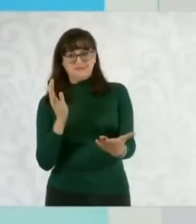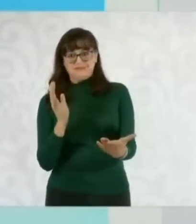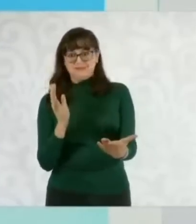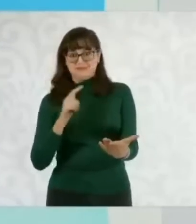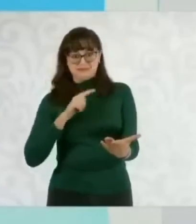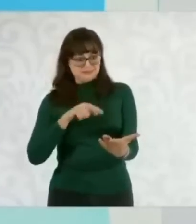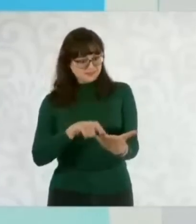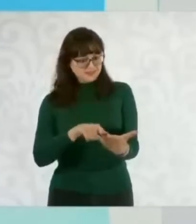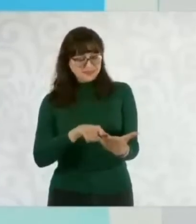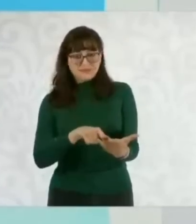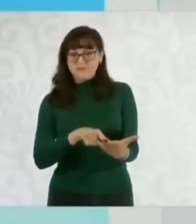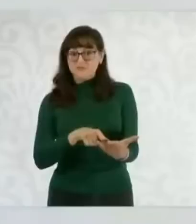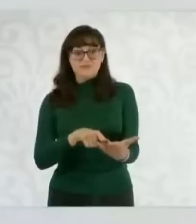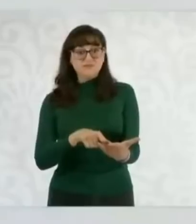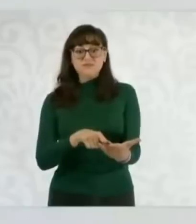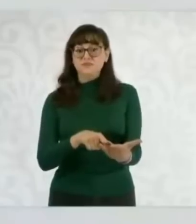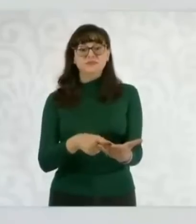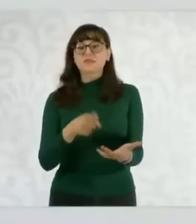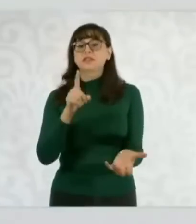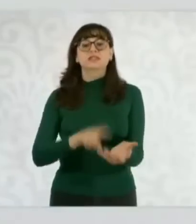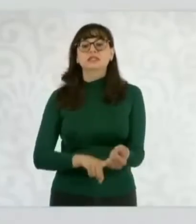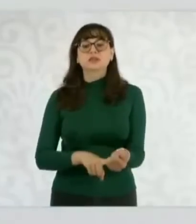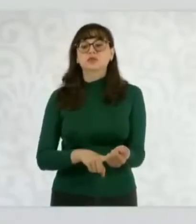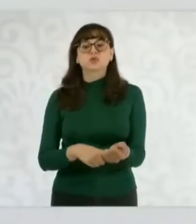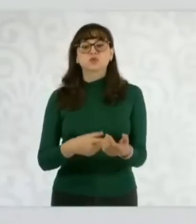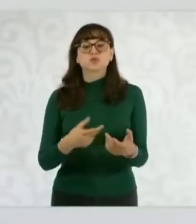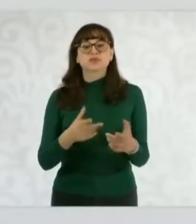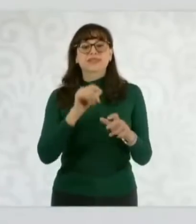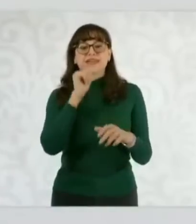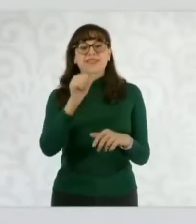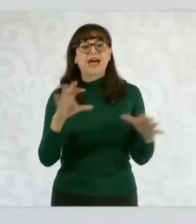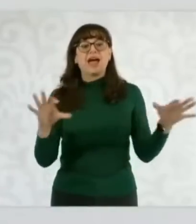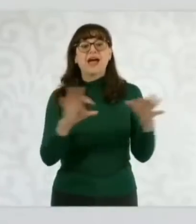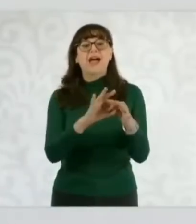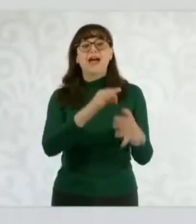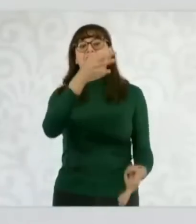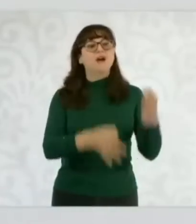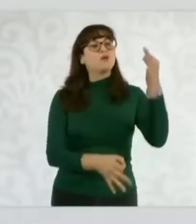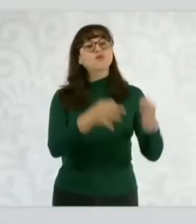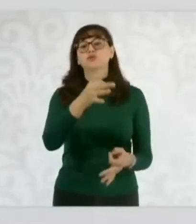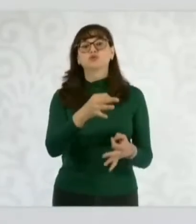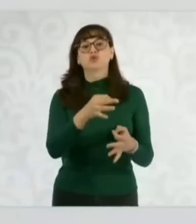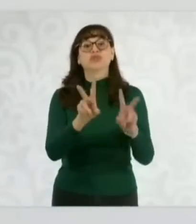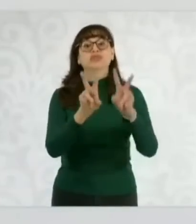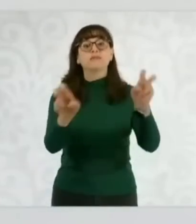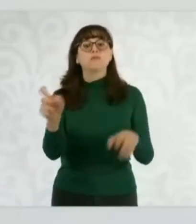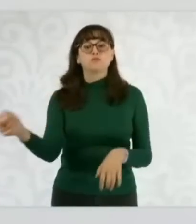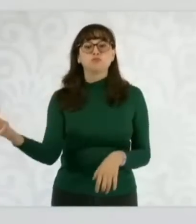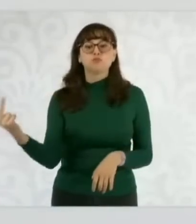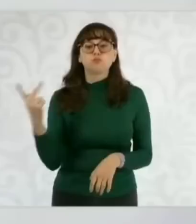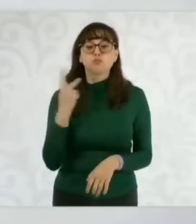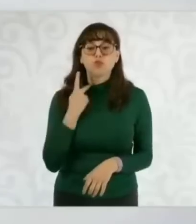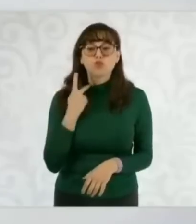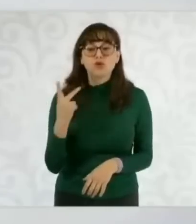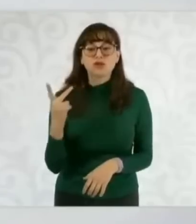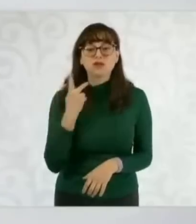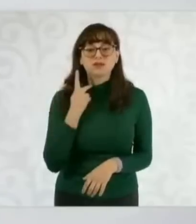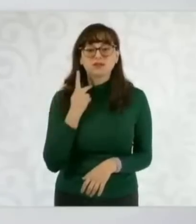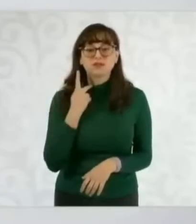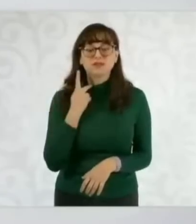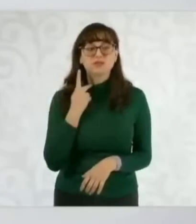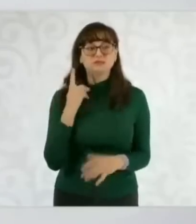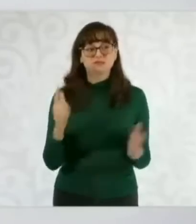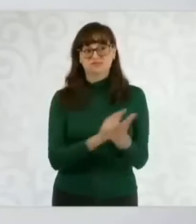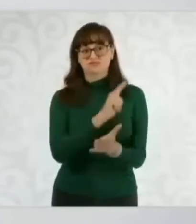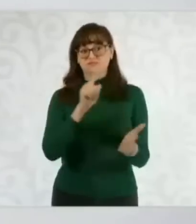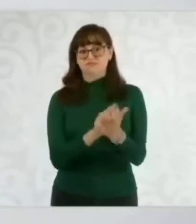es un posicionamiento político, no tiene nada que ver con las